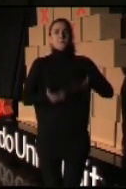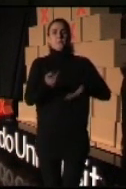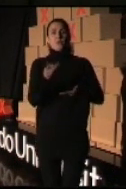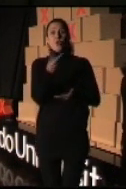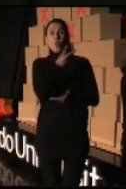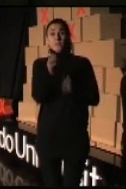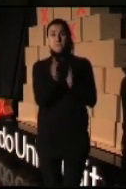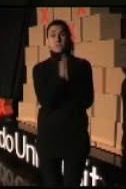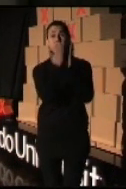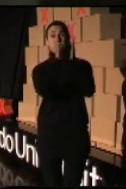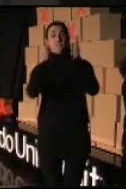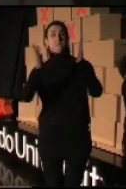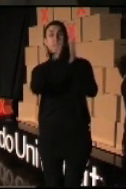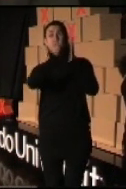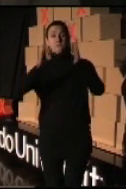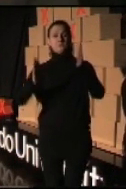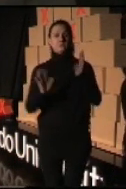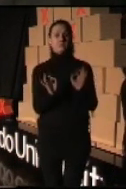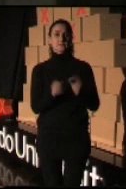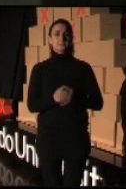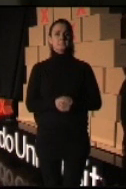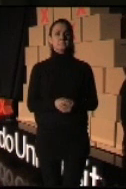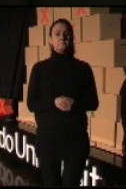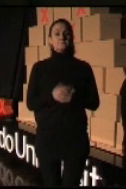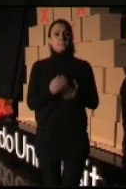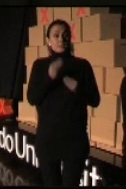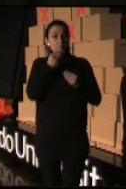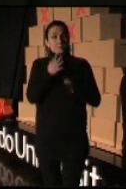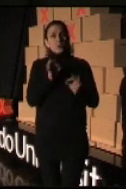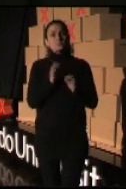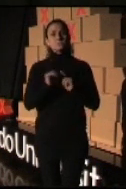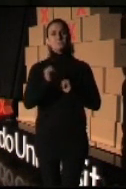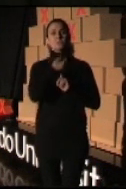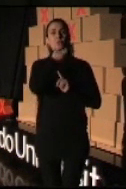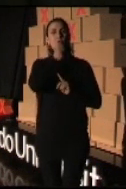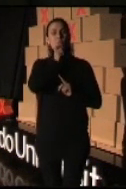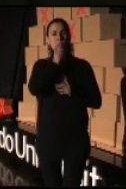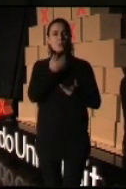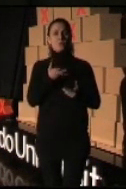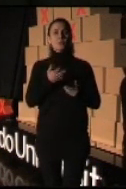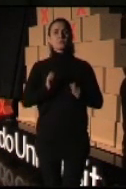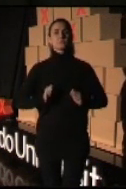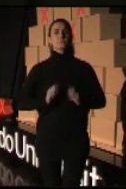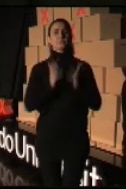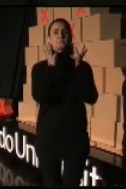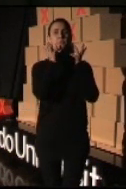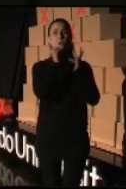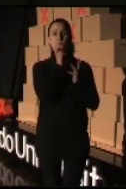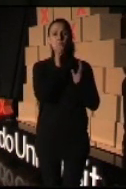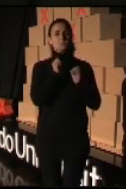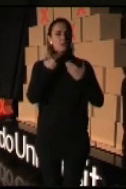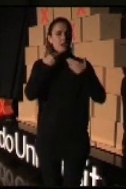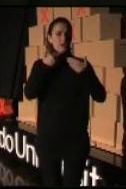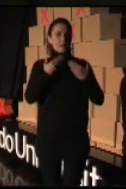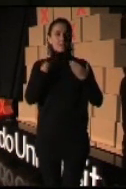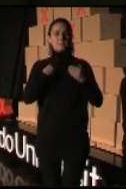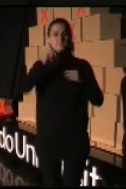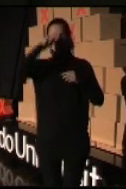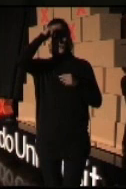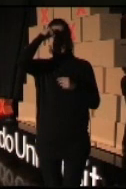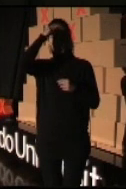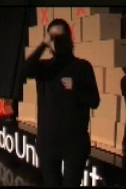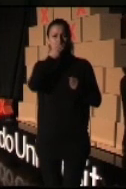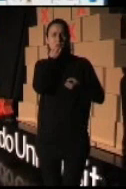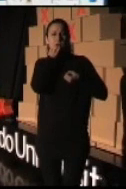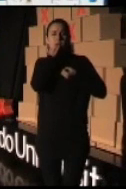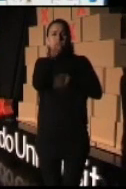volúmenes de 1.000 páginas cada uno. Pues bien, ¿cómo ha sido posible esto? ¿Cómo ha sido posible esta revolución? Gracias a la cultura, a la